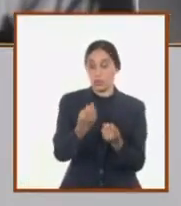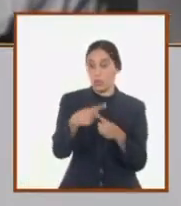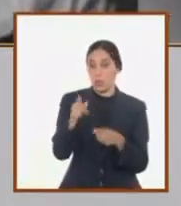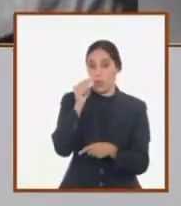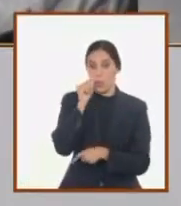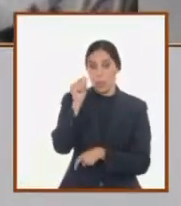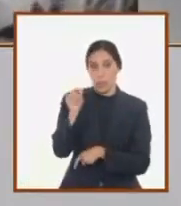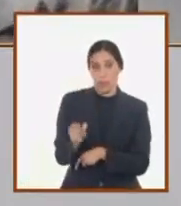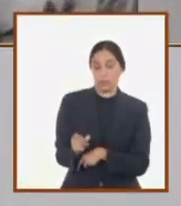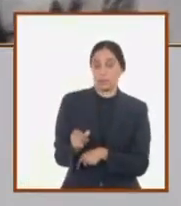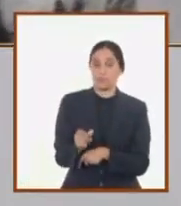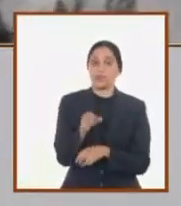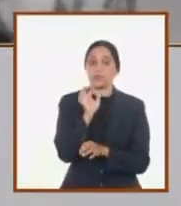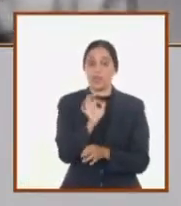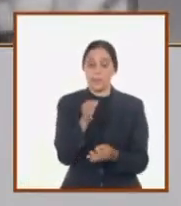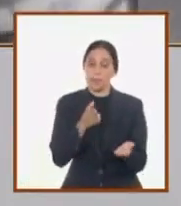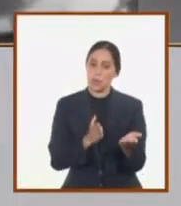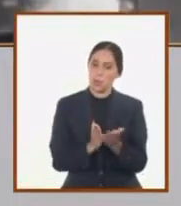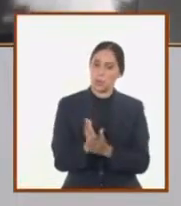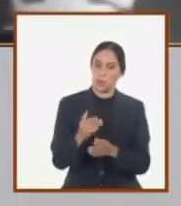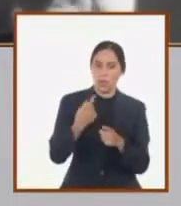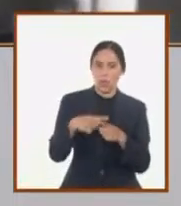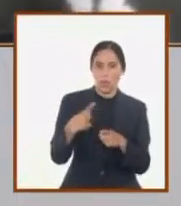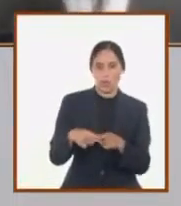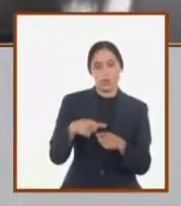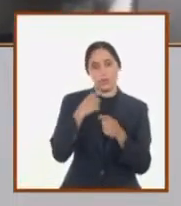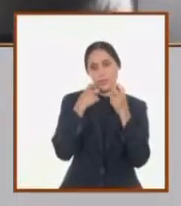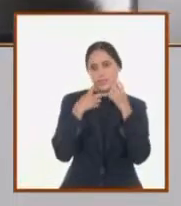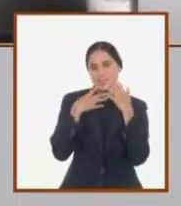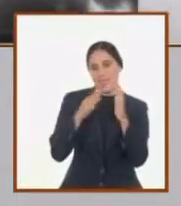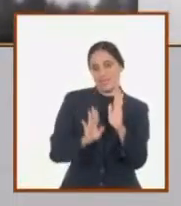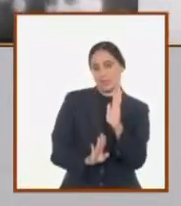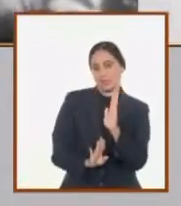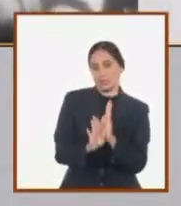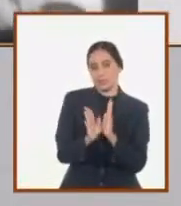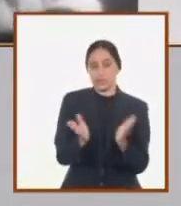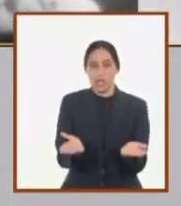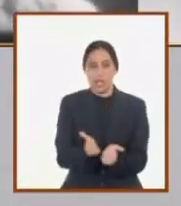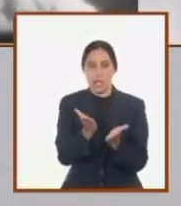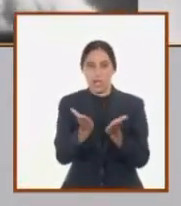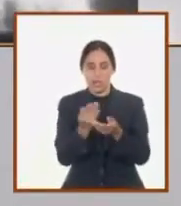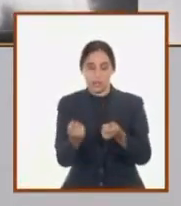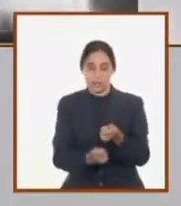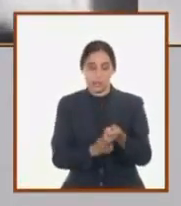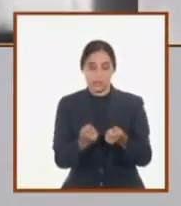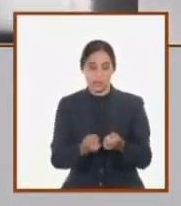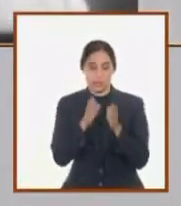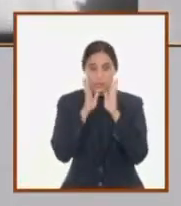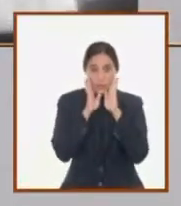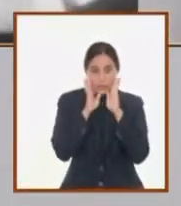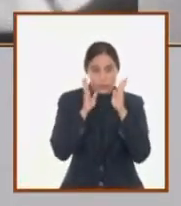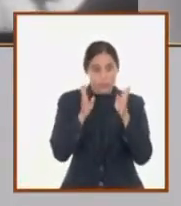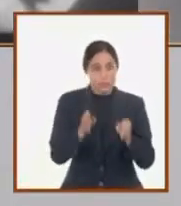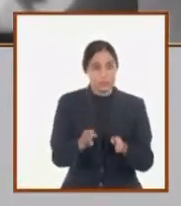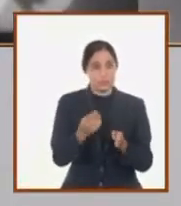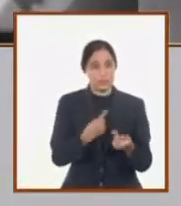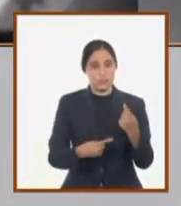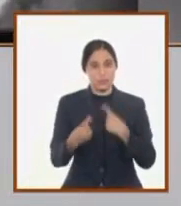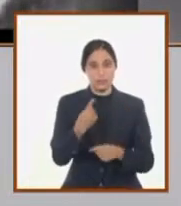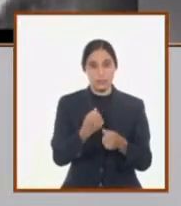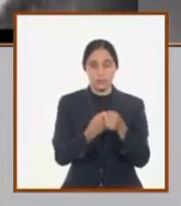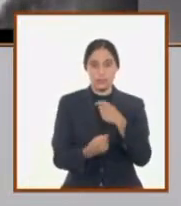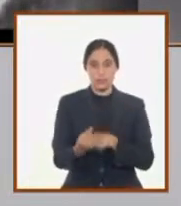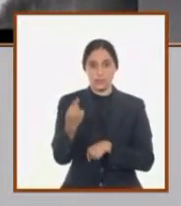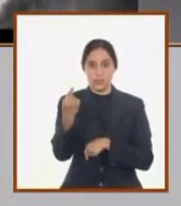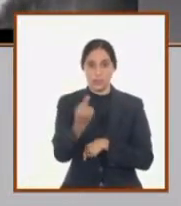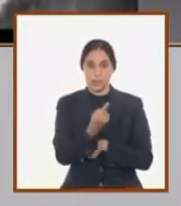heberto y ya está es decir en una fase muy avanzada de de la guerra concentrado ya te digo fundamentalmente en lo que es el primer frente